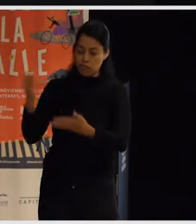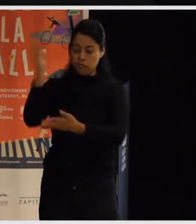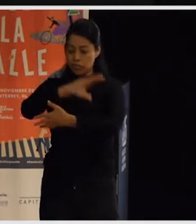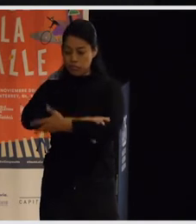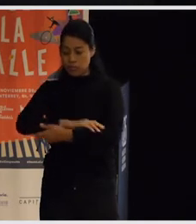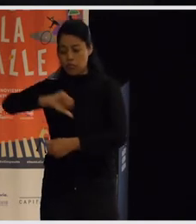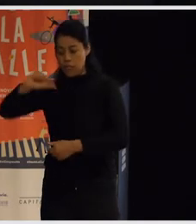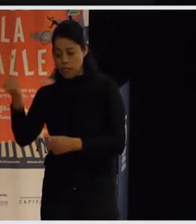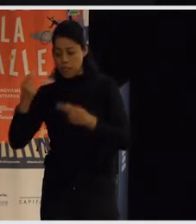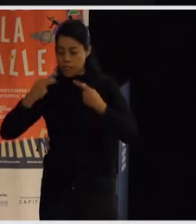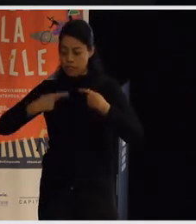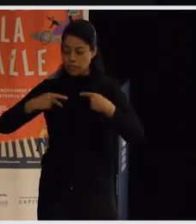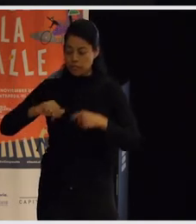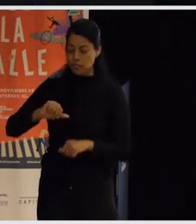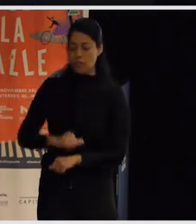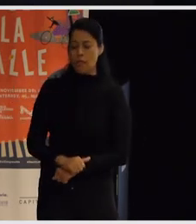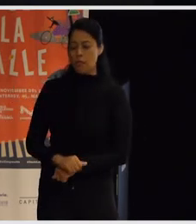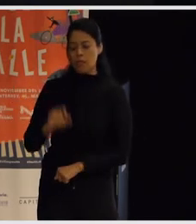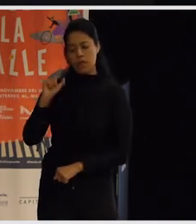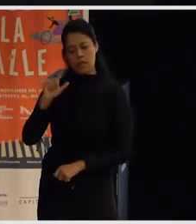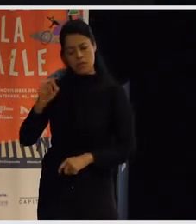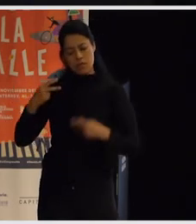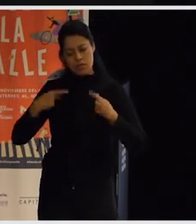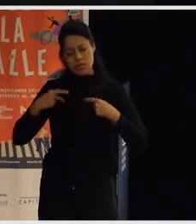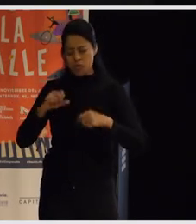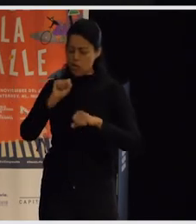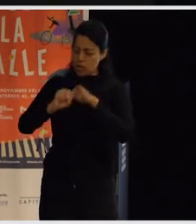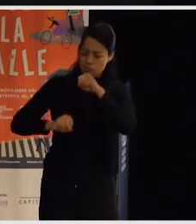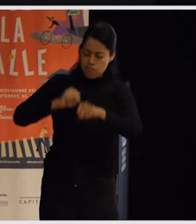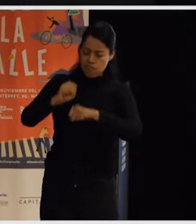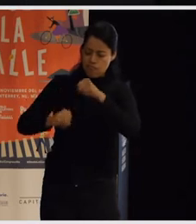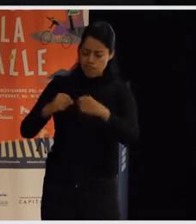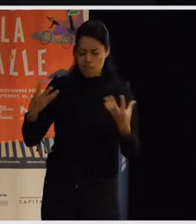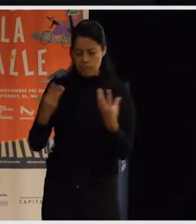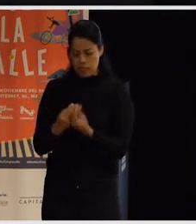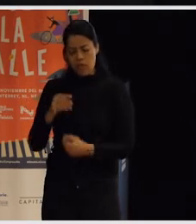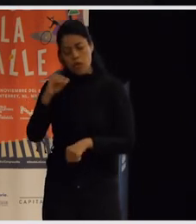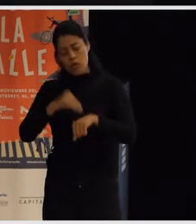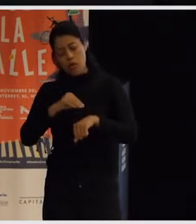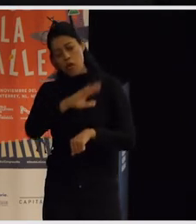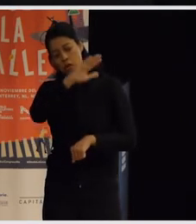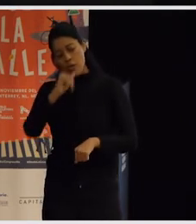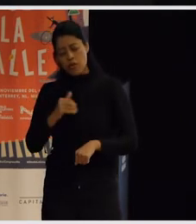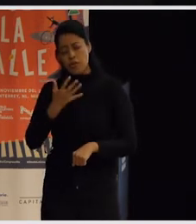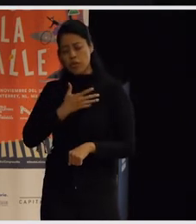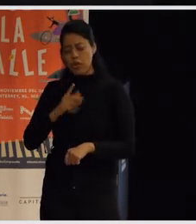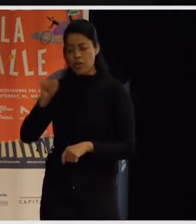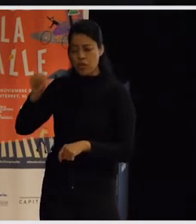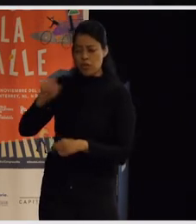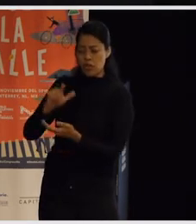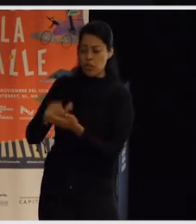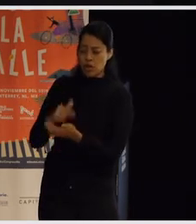otras personas o como con la misma gente que rueda con nosotros dice nos oye yo tengo este conecte porque no vamos aquí